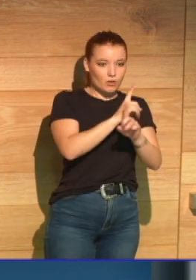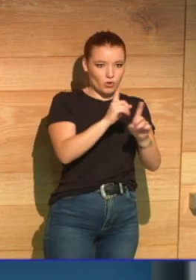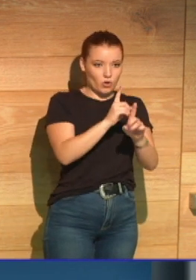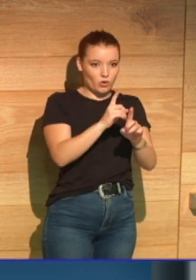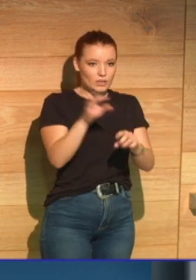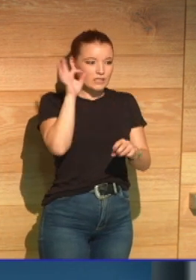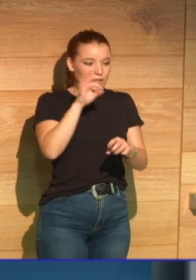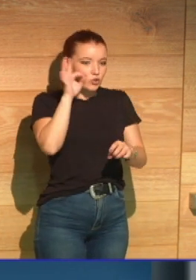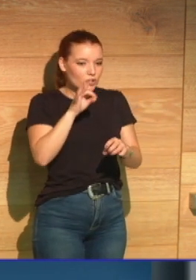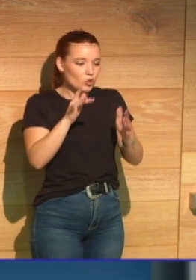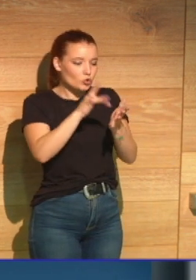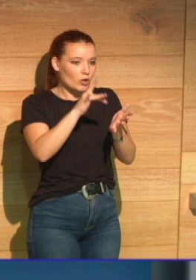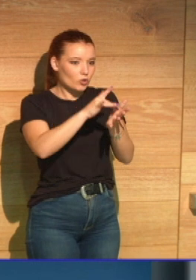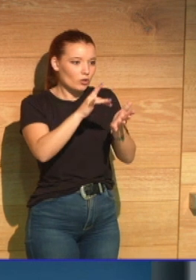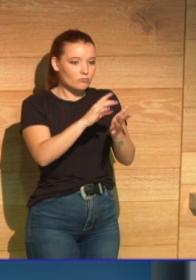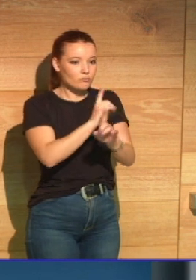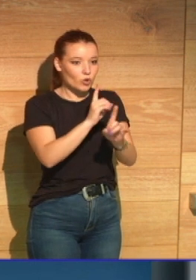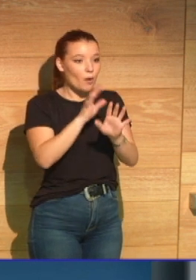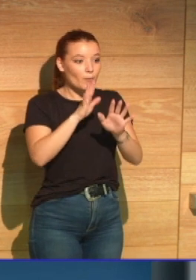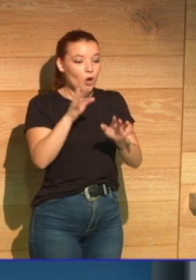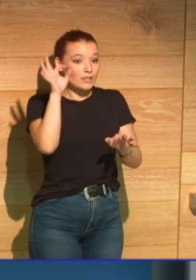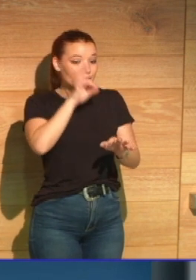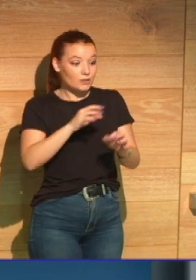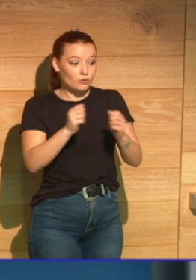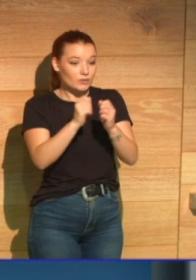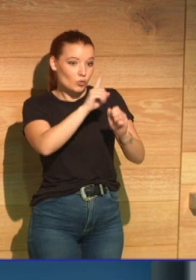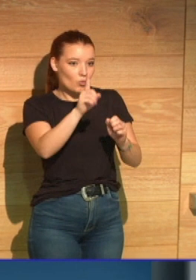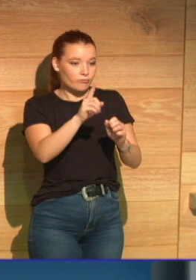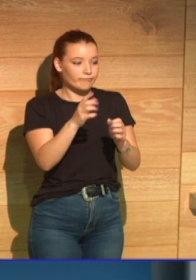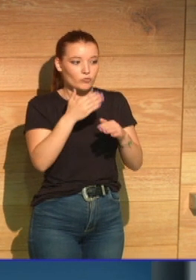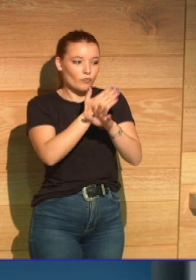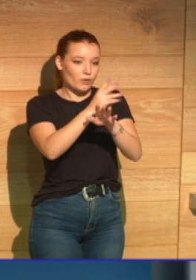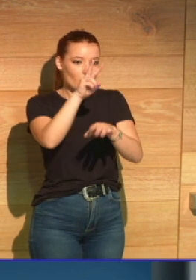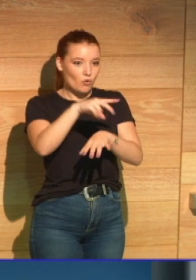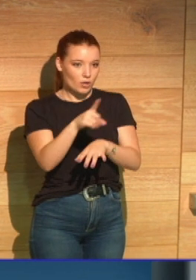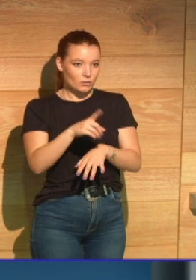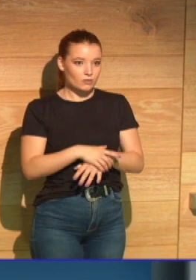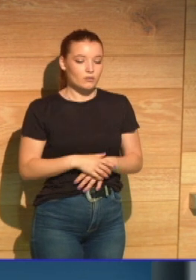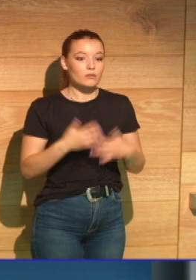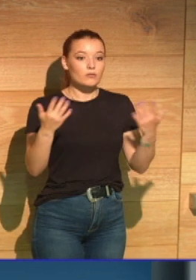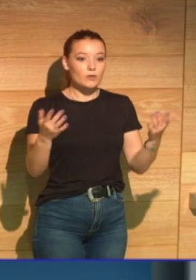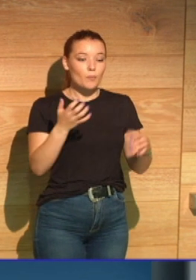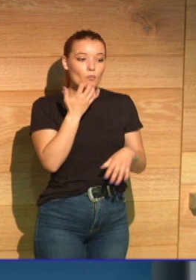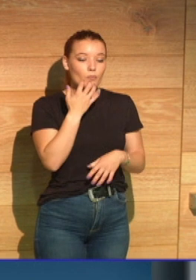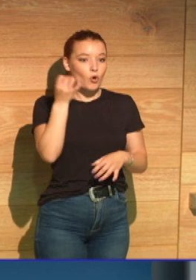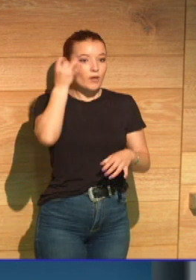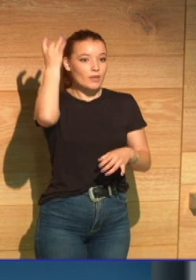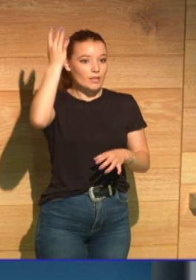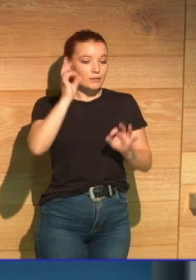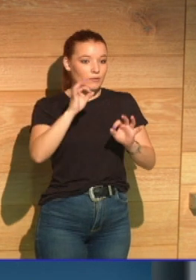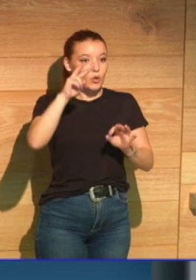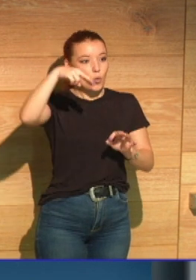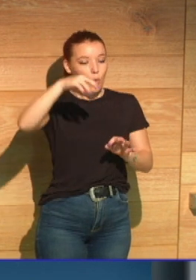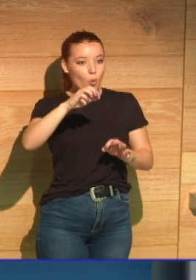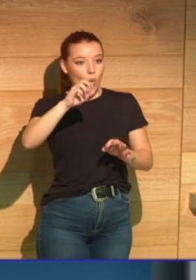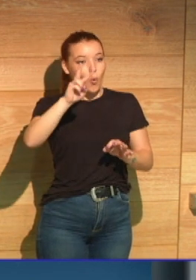pero posiblemente para el siglo XXI no sea suficiente. Y ahí nos inspiramos muchísimo en las ideas, por ejemplo, del Centro de Ciencias de la Complejidad de la UNAM, que